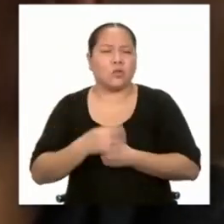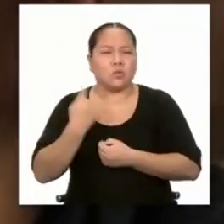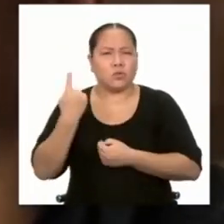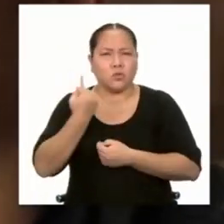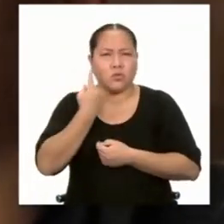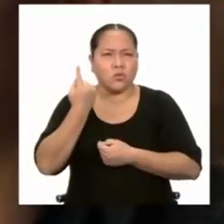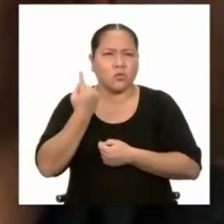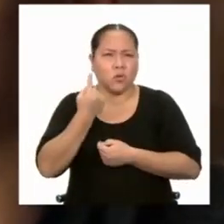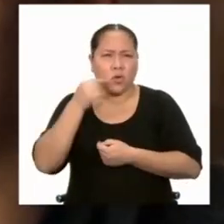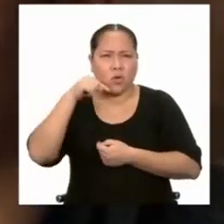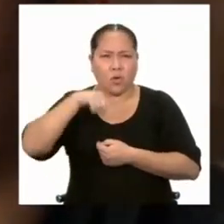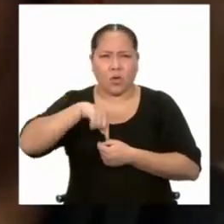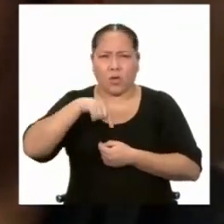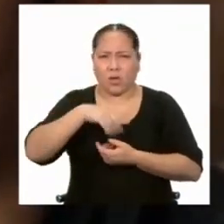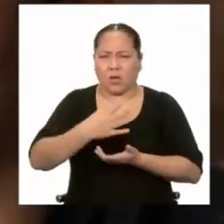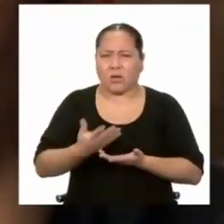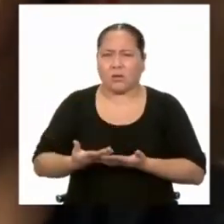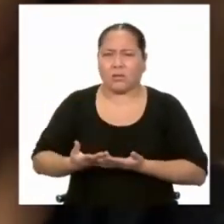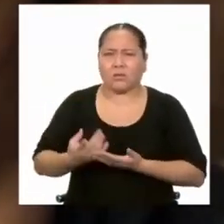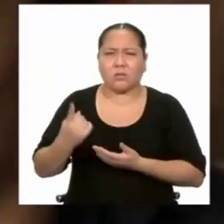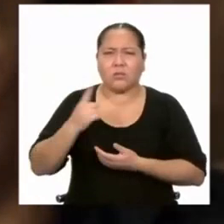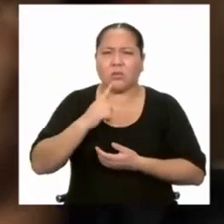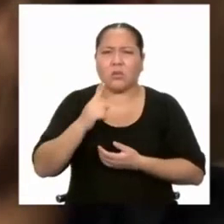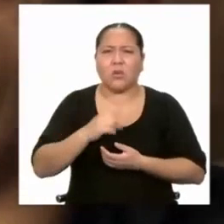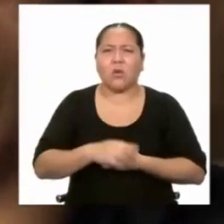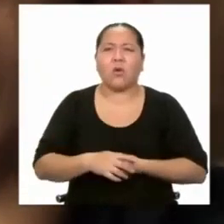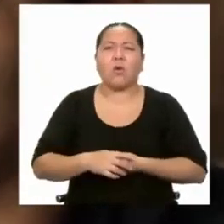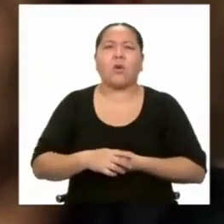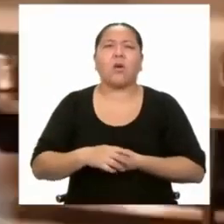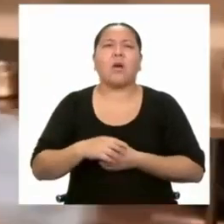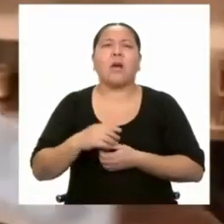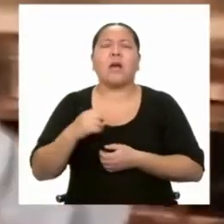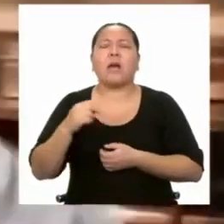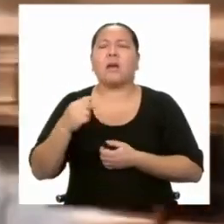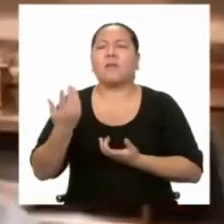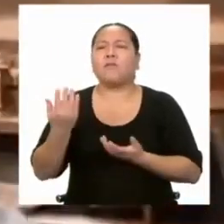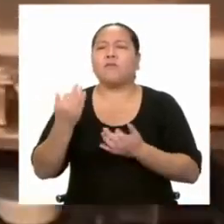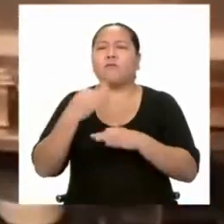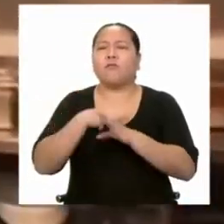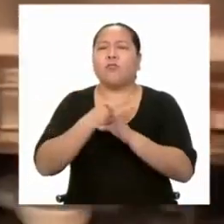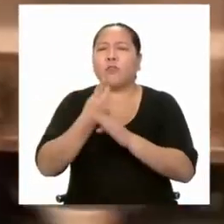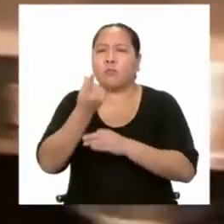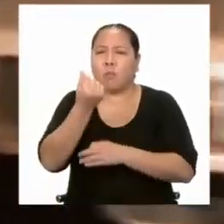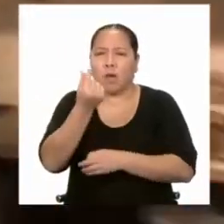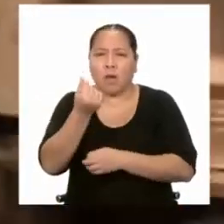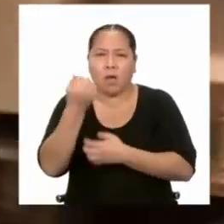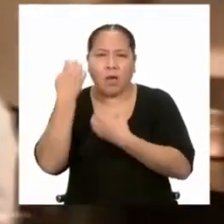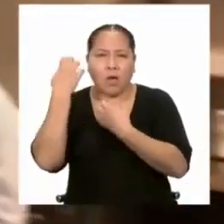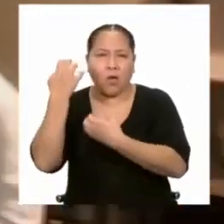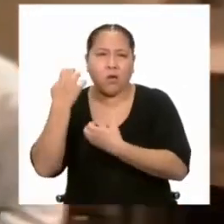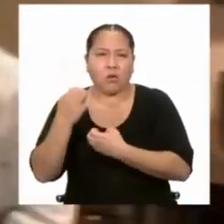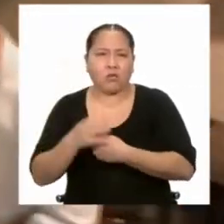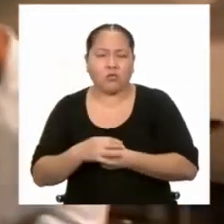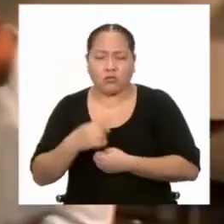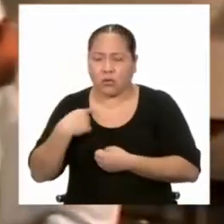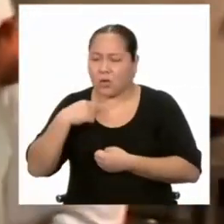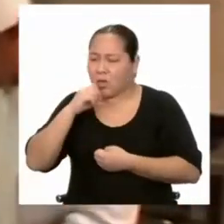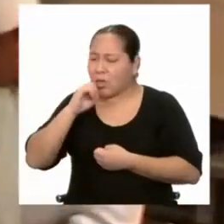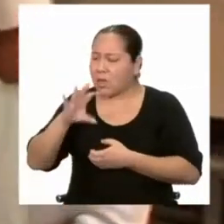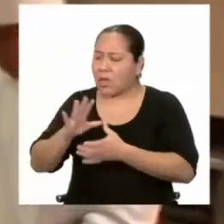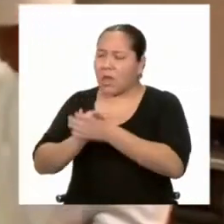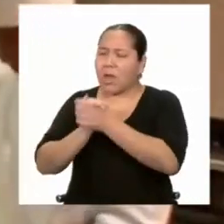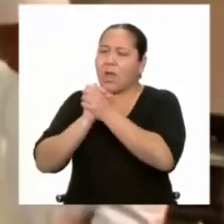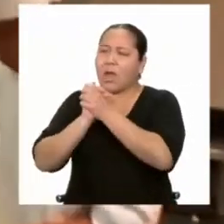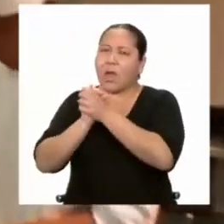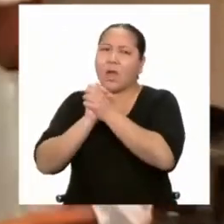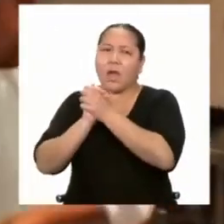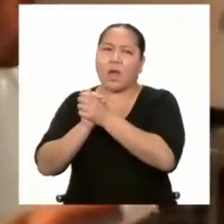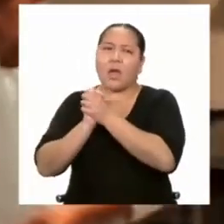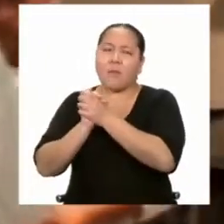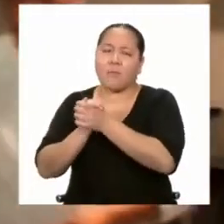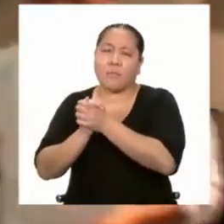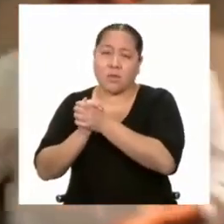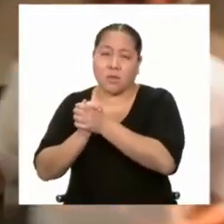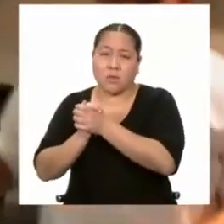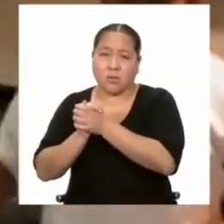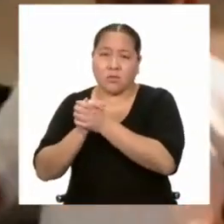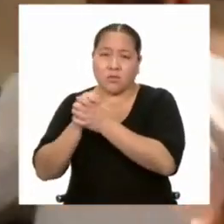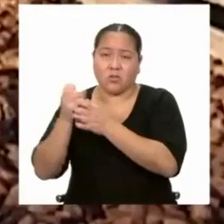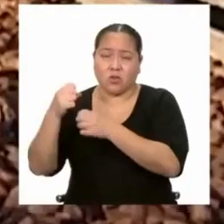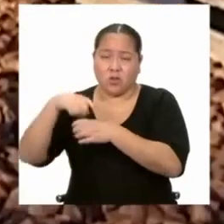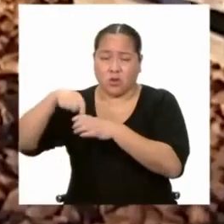nivel alimentario, sino también a nivel económico, por supuesto. En el momento le dije a unos amigos cocineros, esta es la gallina de los huevos de